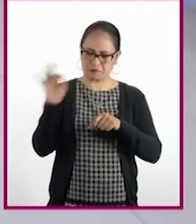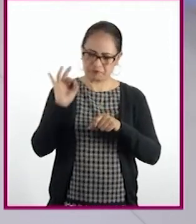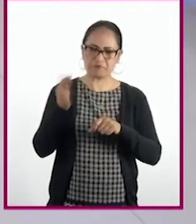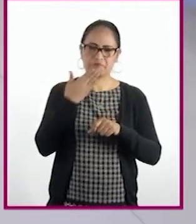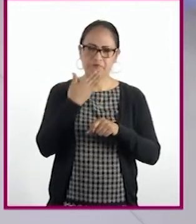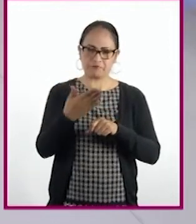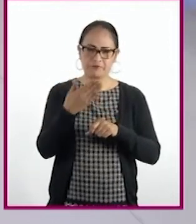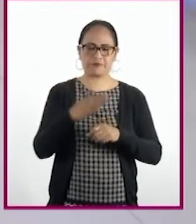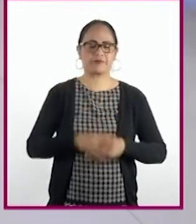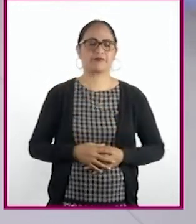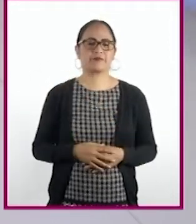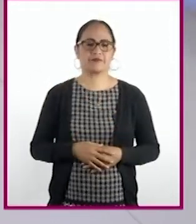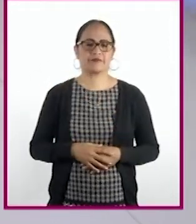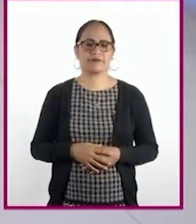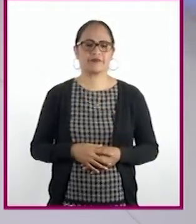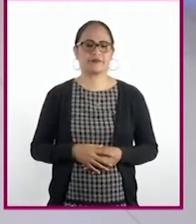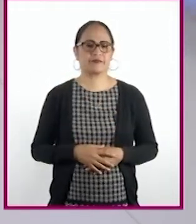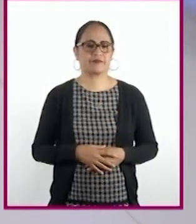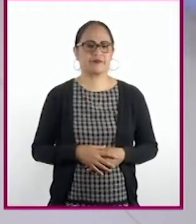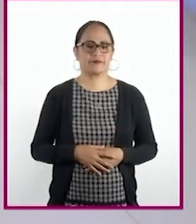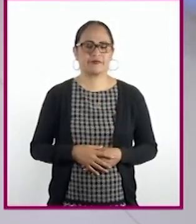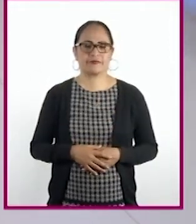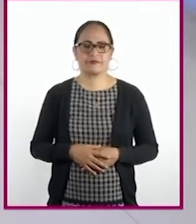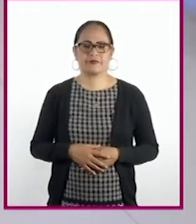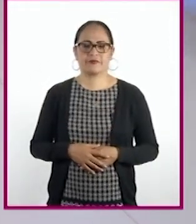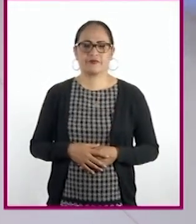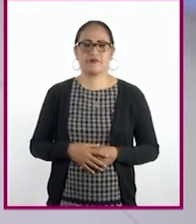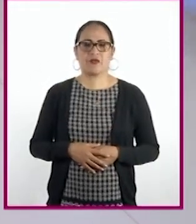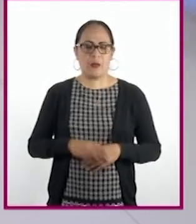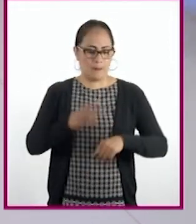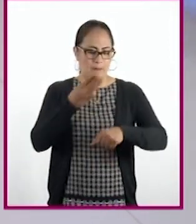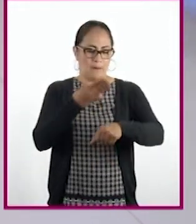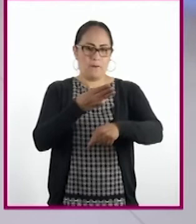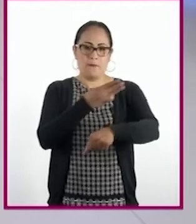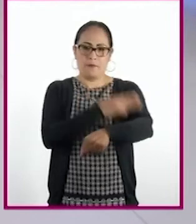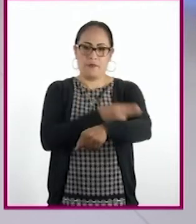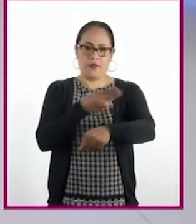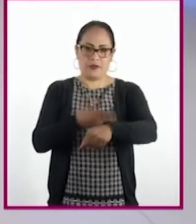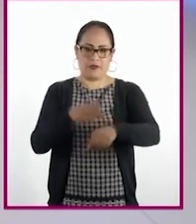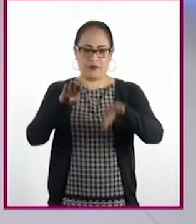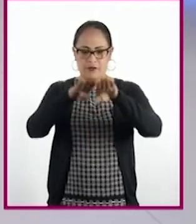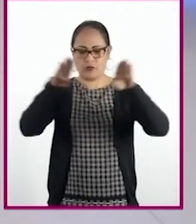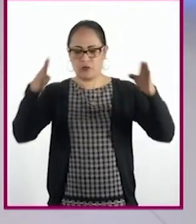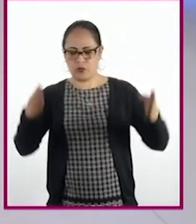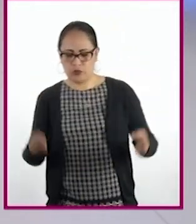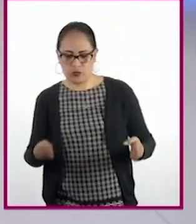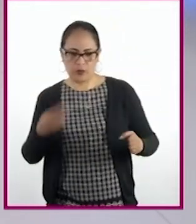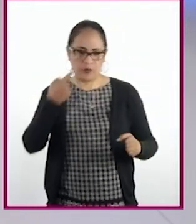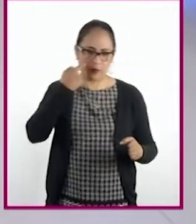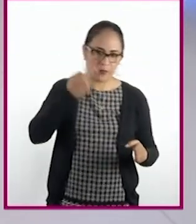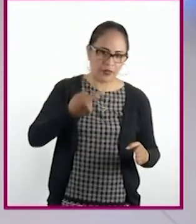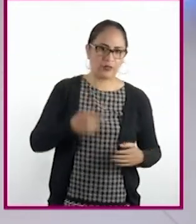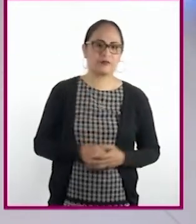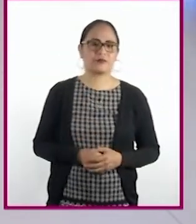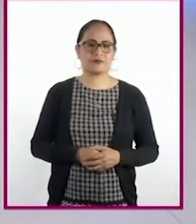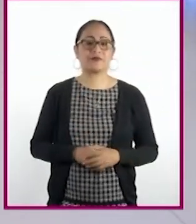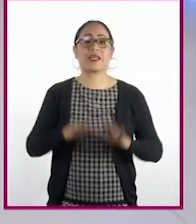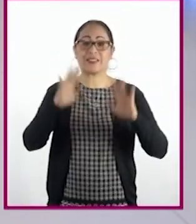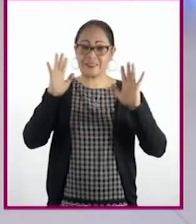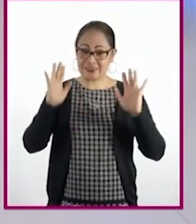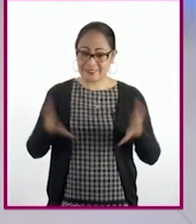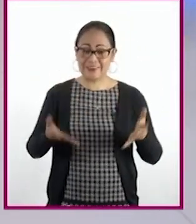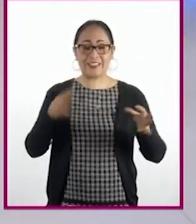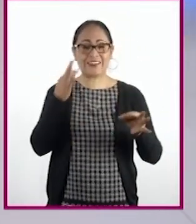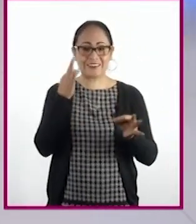Bueno, hay que tomar en cuenta cómo está nuestro bastidor. ¿Sí? Y excelente, ya tenemos aquí nuestro